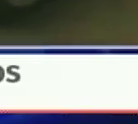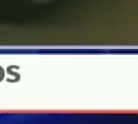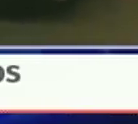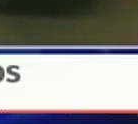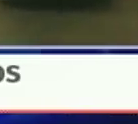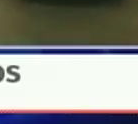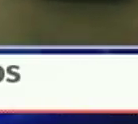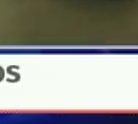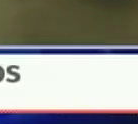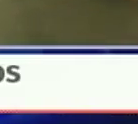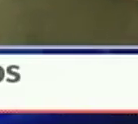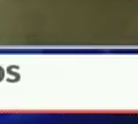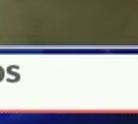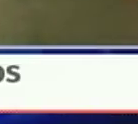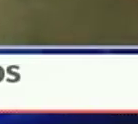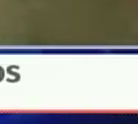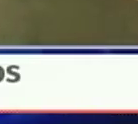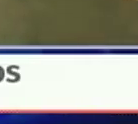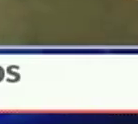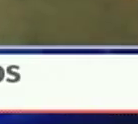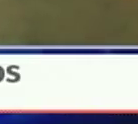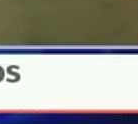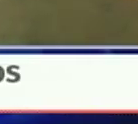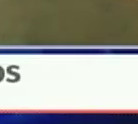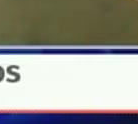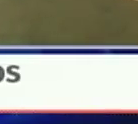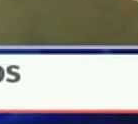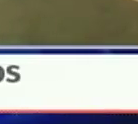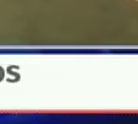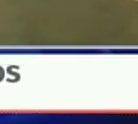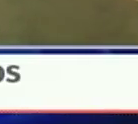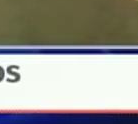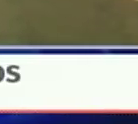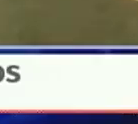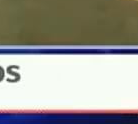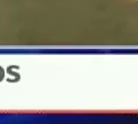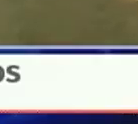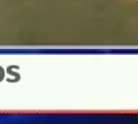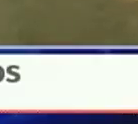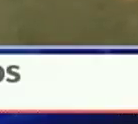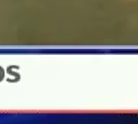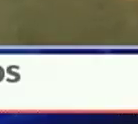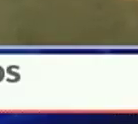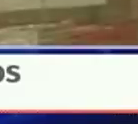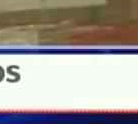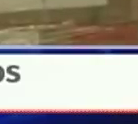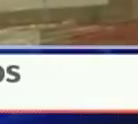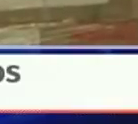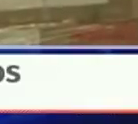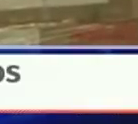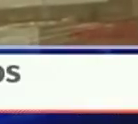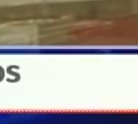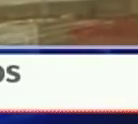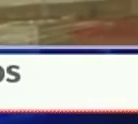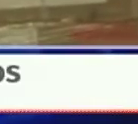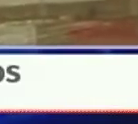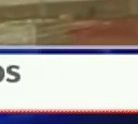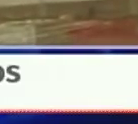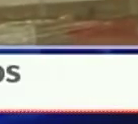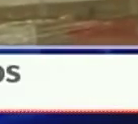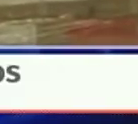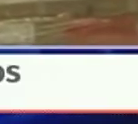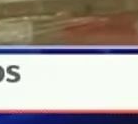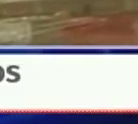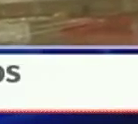la salud es el conocimiento dado con amor para el beneficio humano